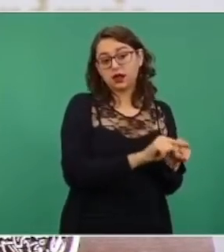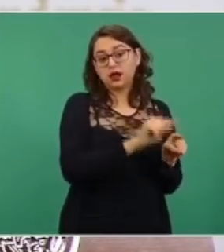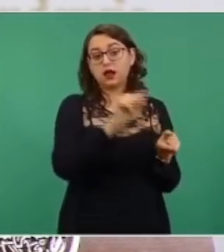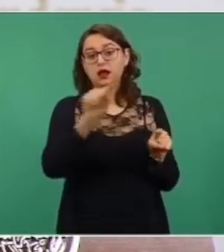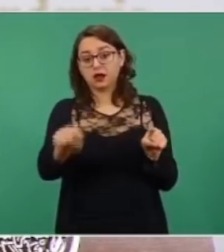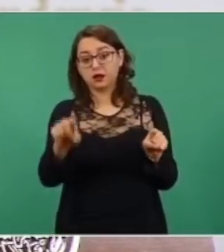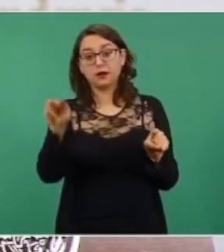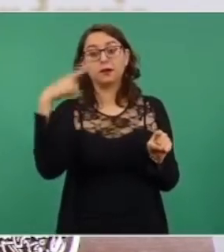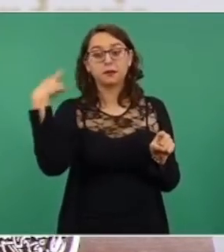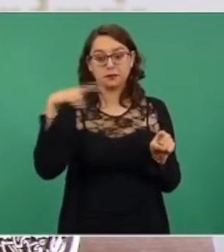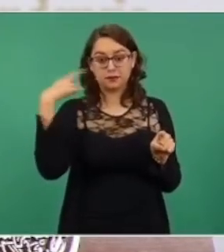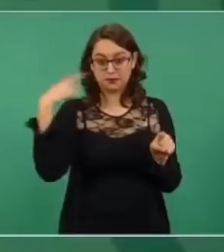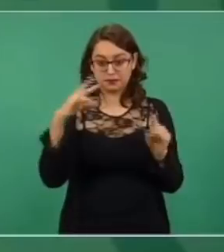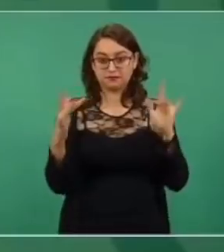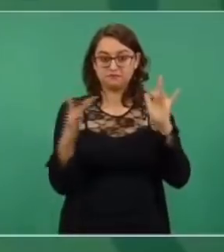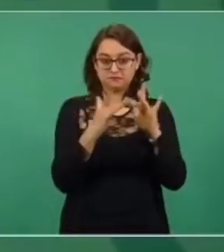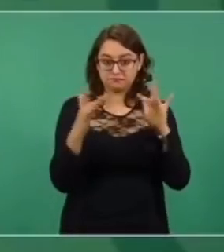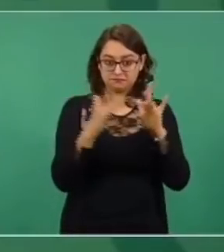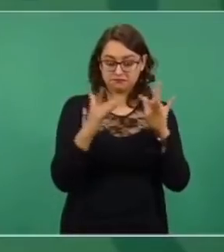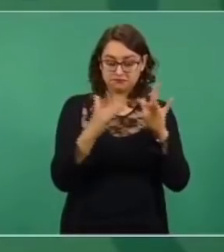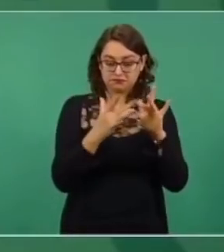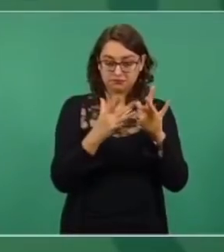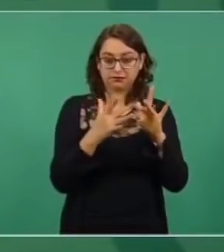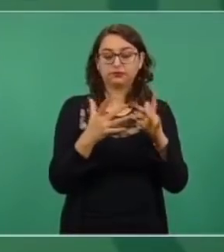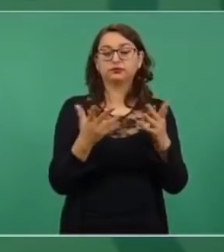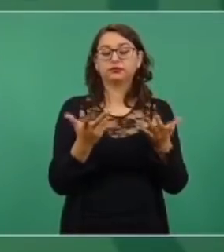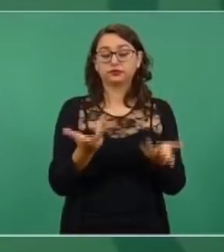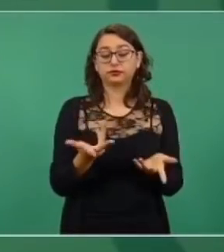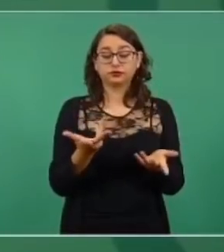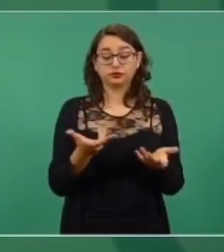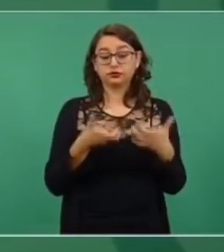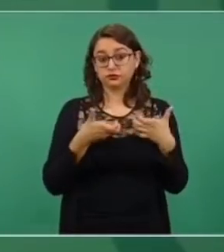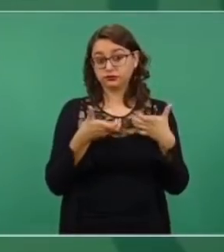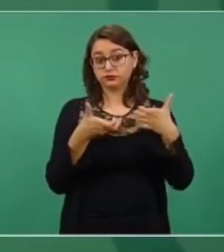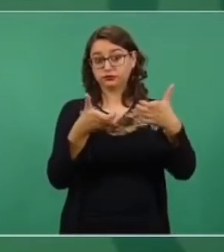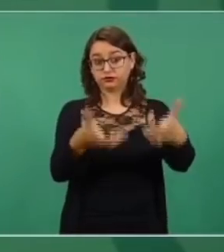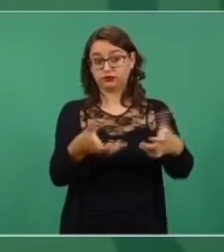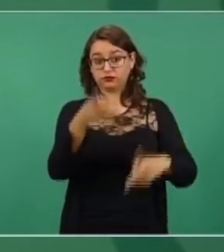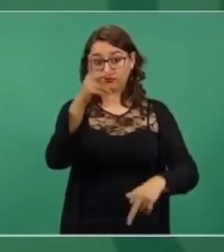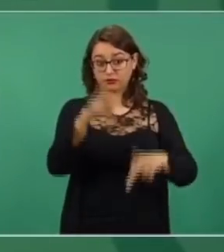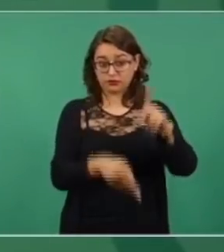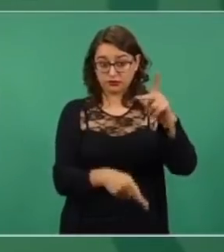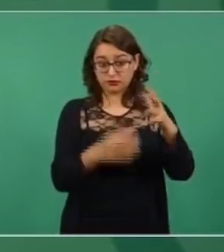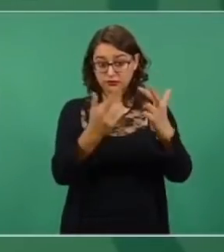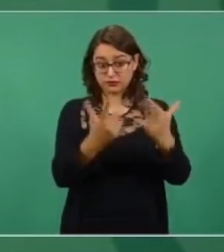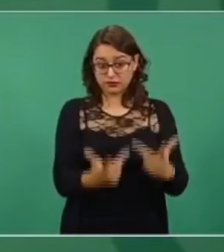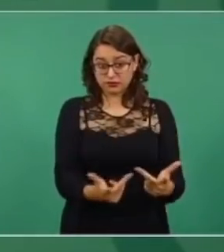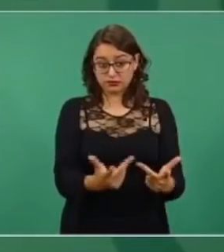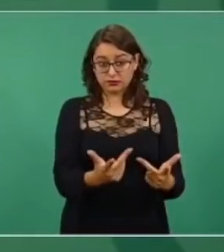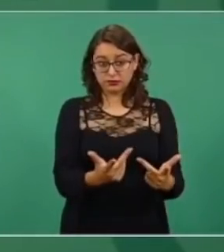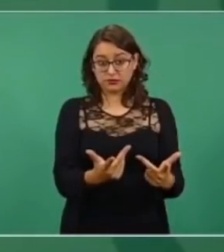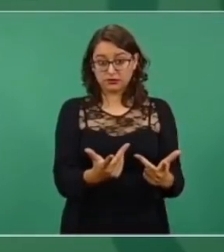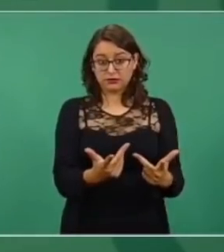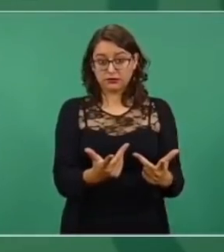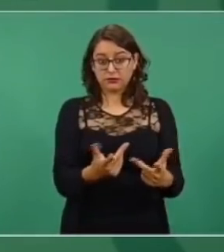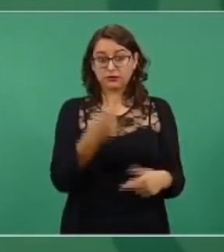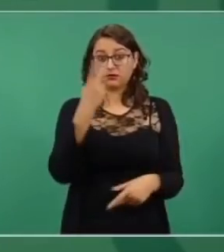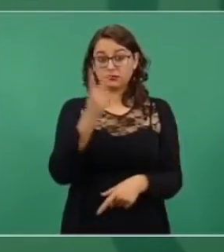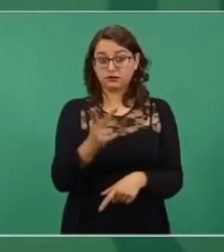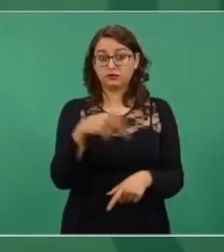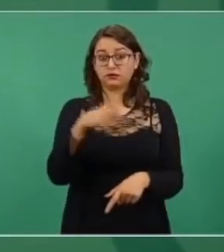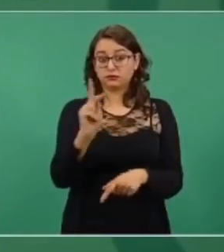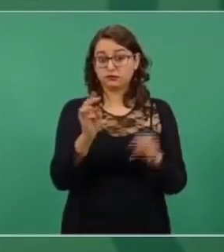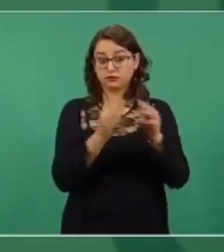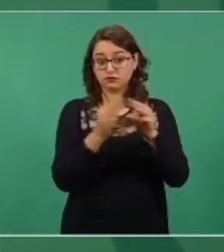hasta Veracruz, que estaba interrumpida 2